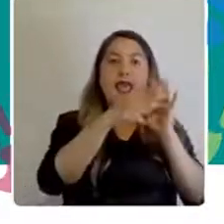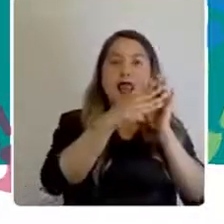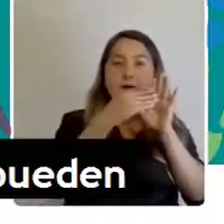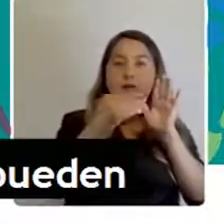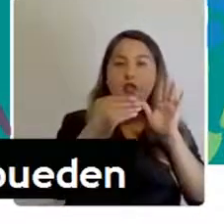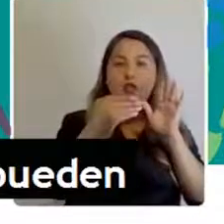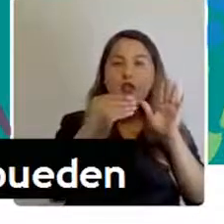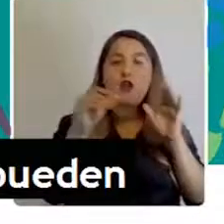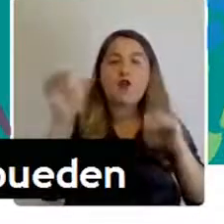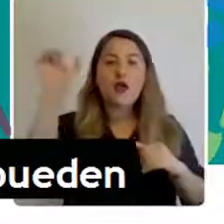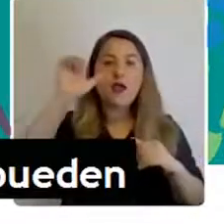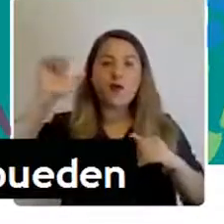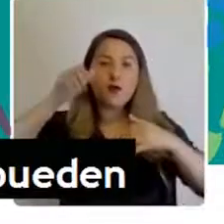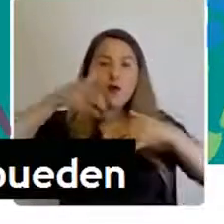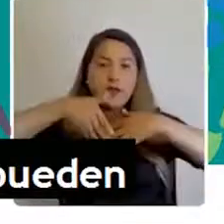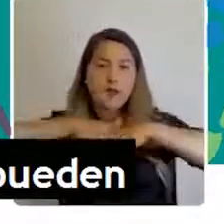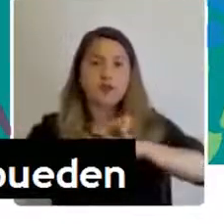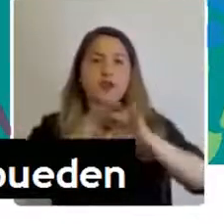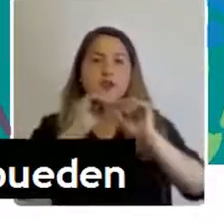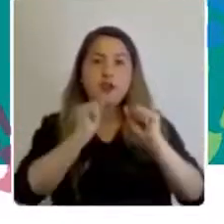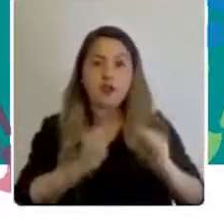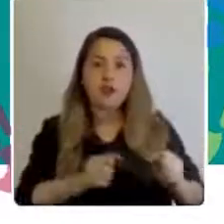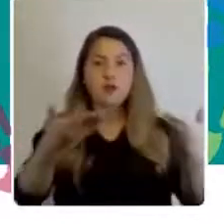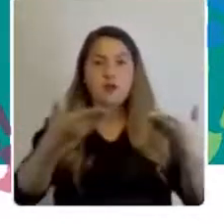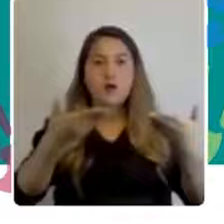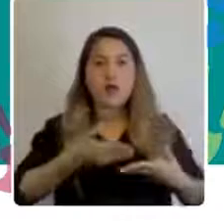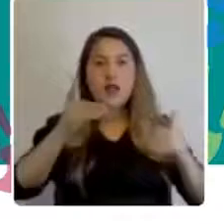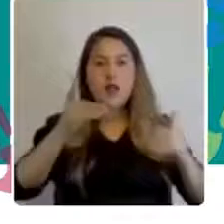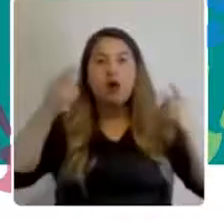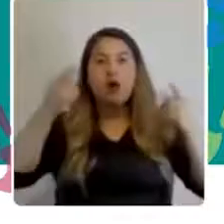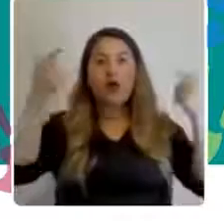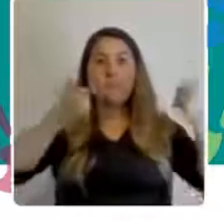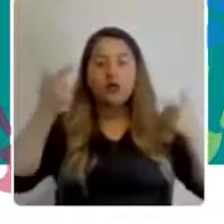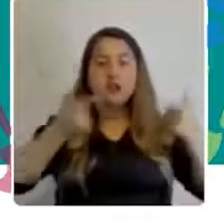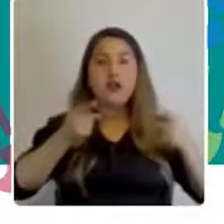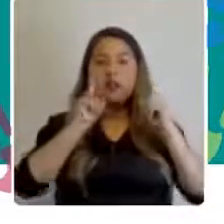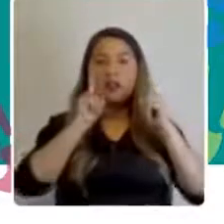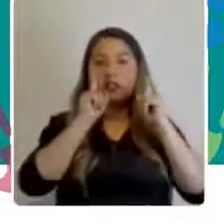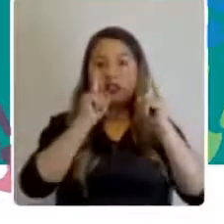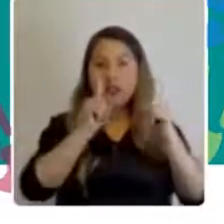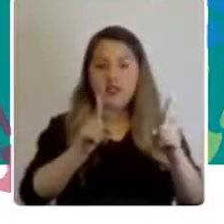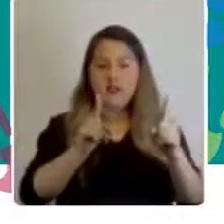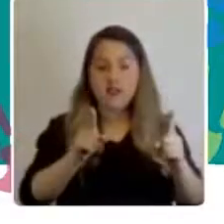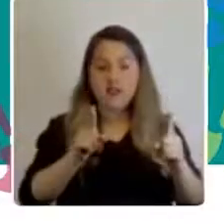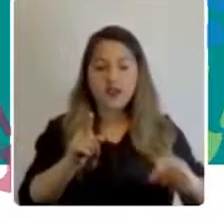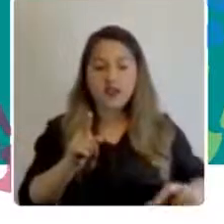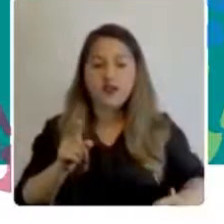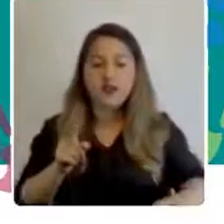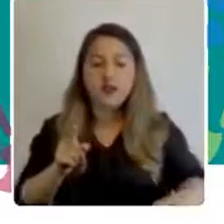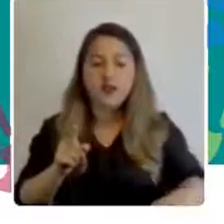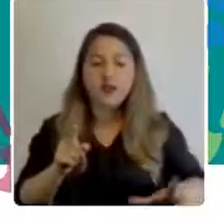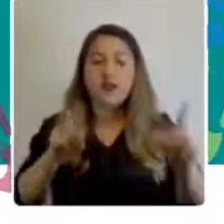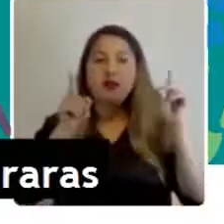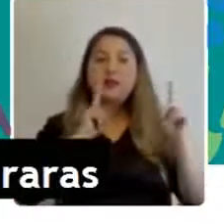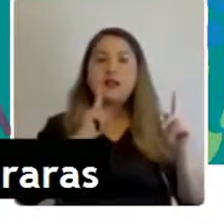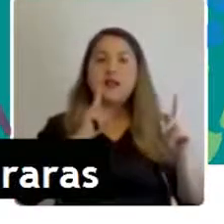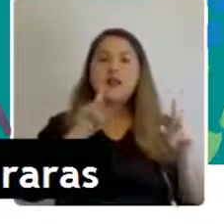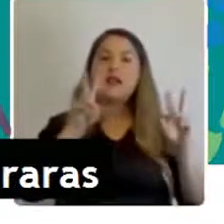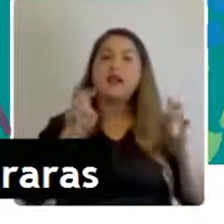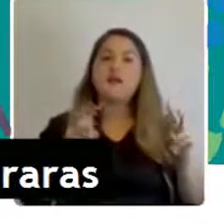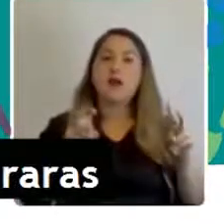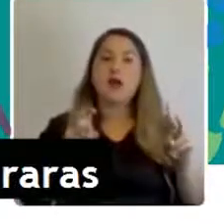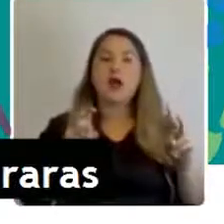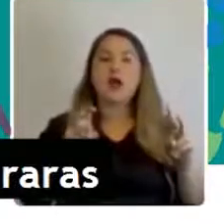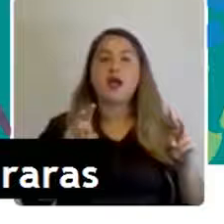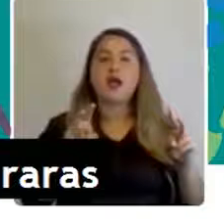integración, que nos puede dar luces de políticas que pueden y debieran, ¿no es cierto?, trascender fronteras a través de la cooperación internacional. Relevamos